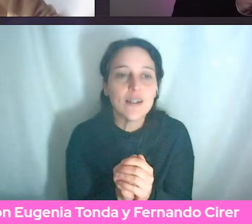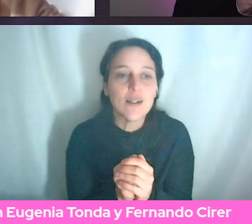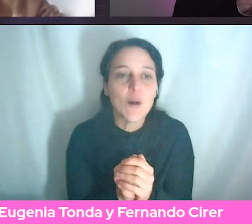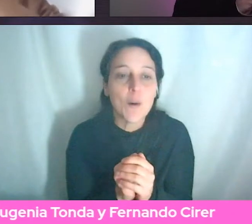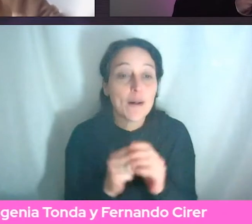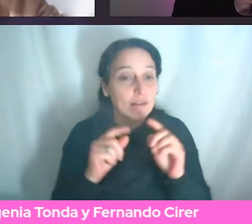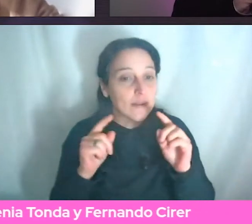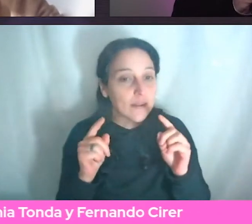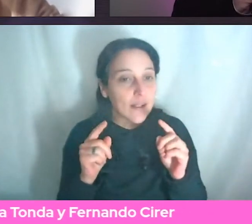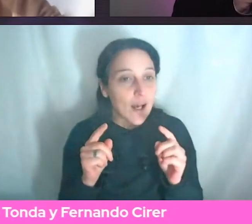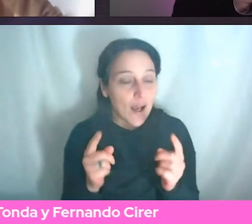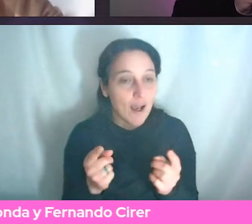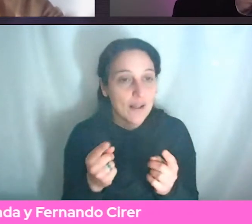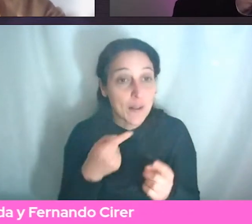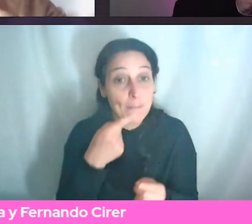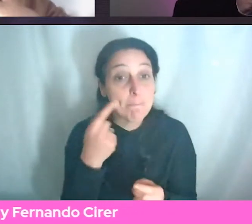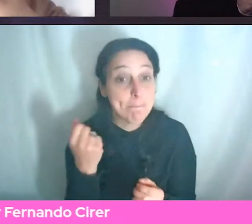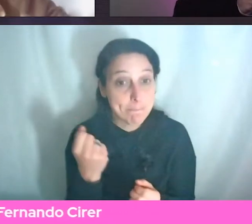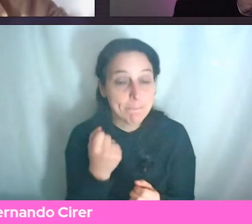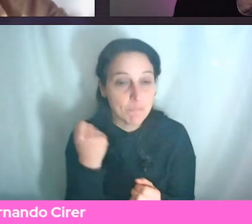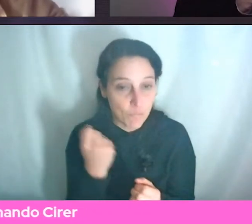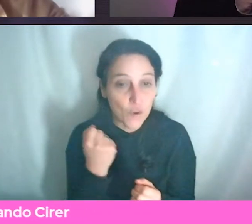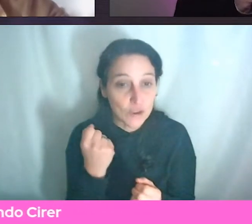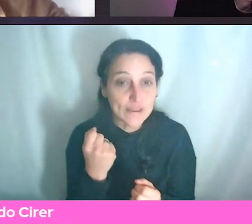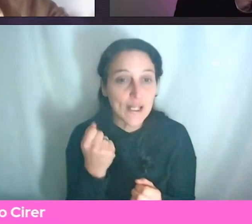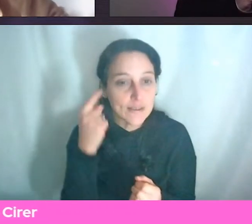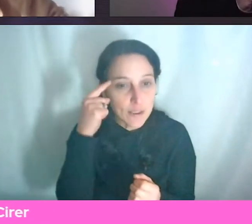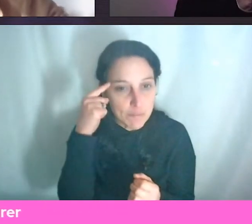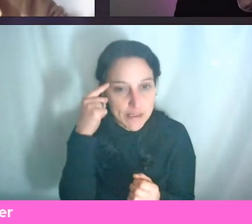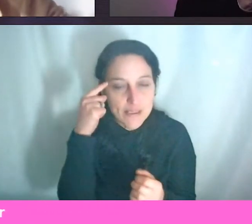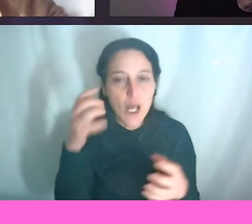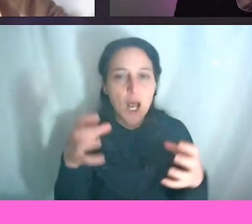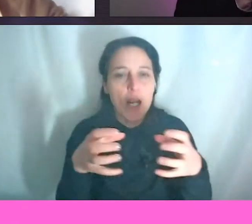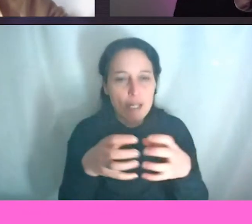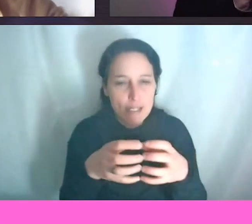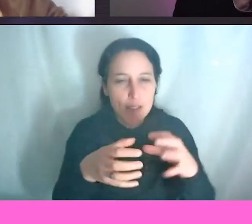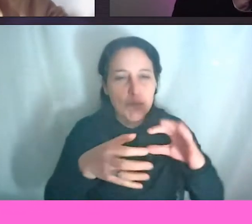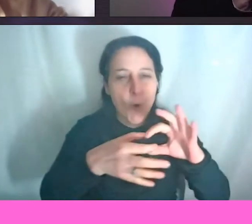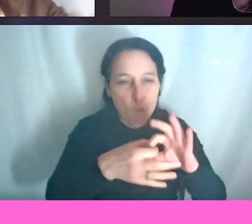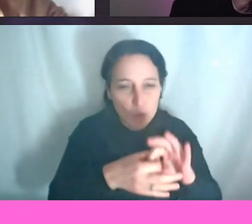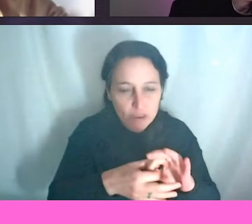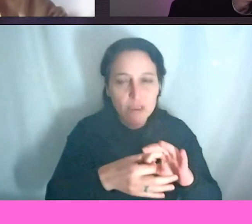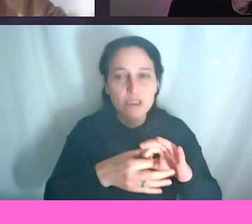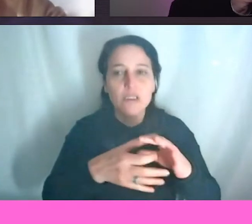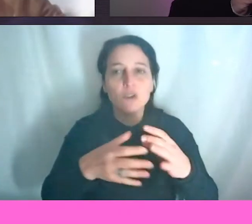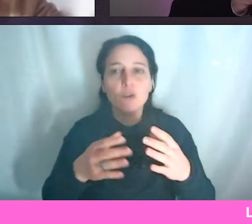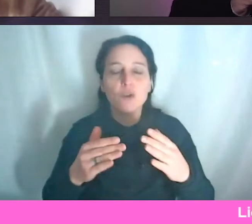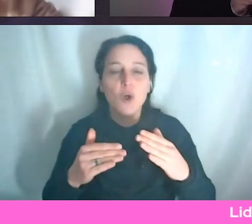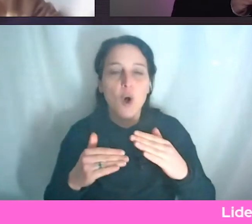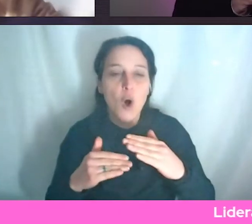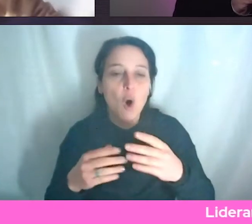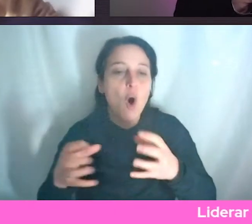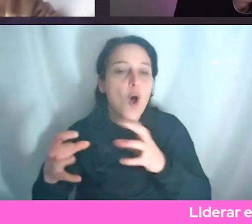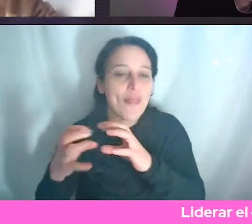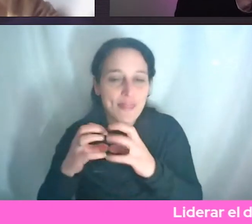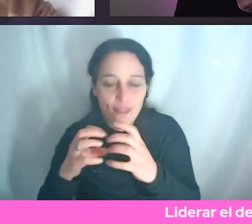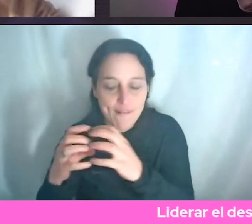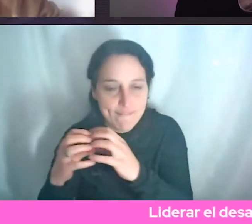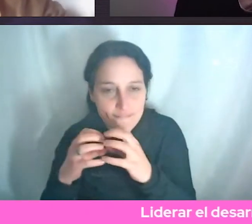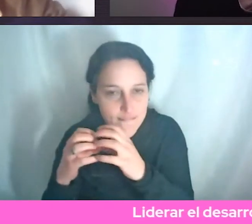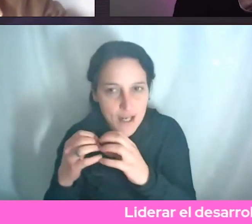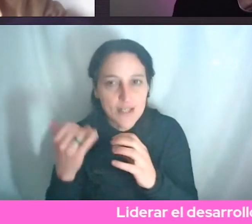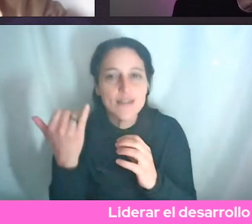cuenta, ¿no? Cómo seguir manteniendo un equipo unido, cómo seguir haciendo espacios de construcción en conjunto, de debate también, porque eso es lo que hace el crecimiento.